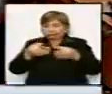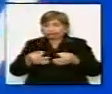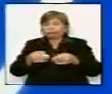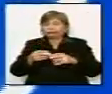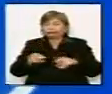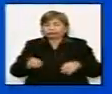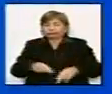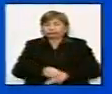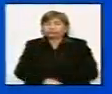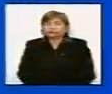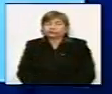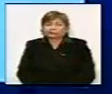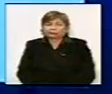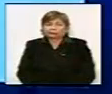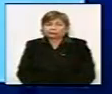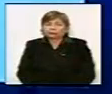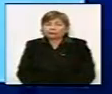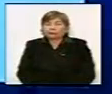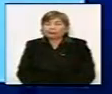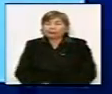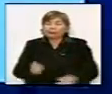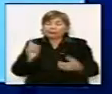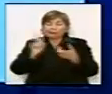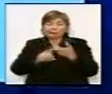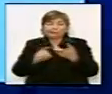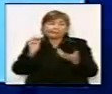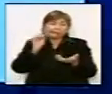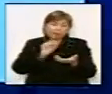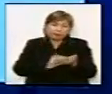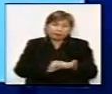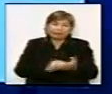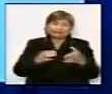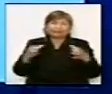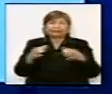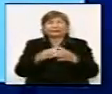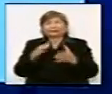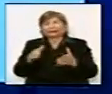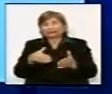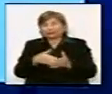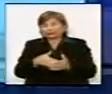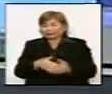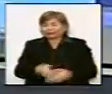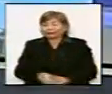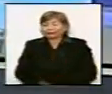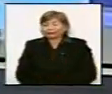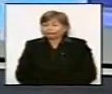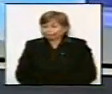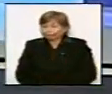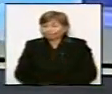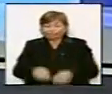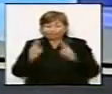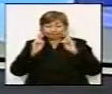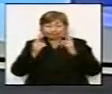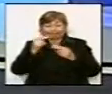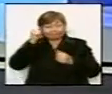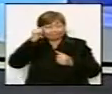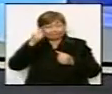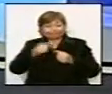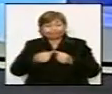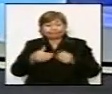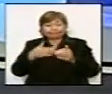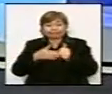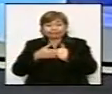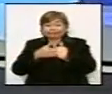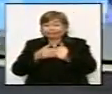urbana. Y hasta aquí una edición más de Congreso Central. Les recordamos que nos pueden seguir